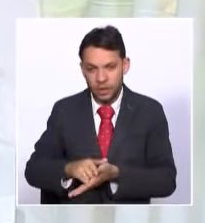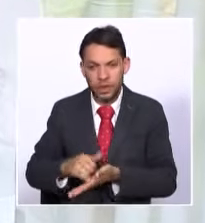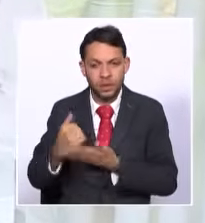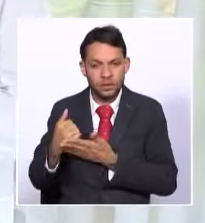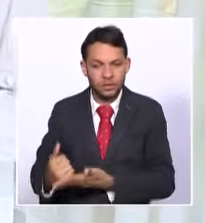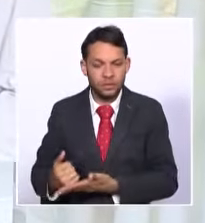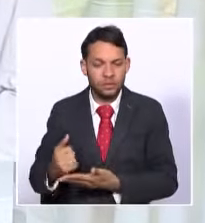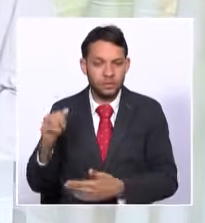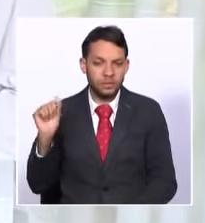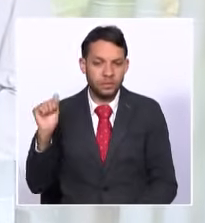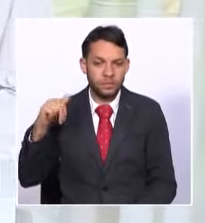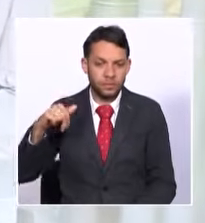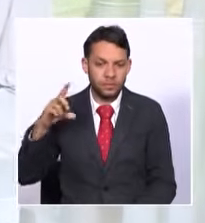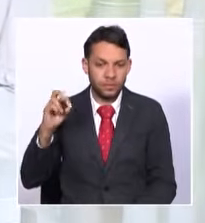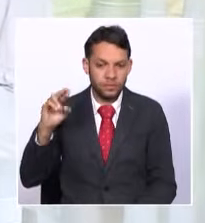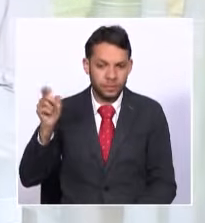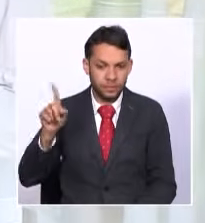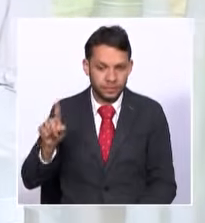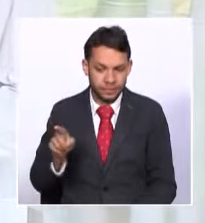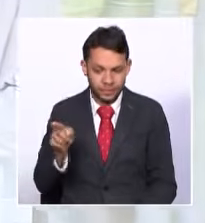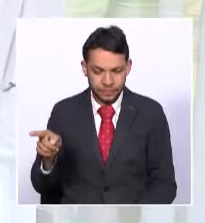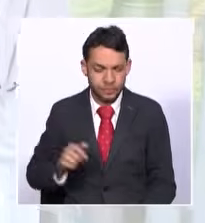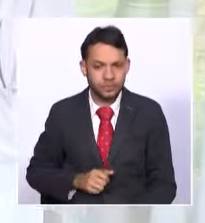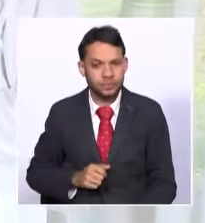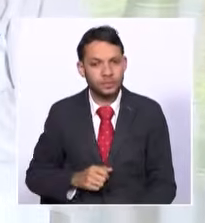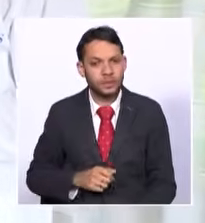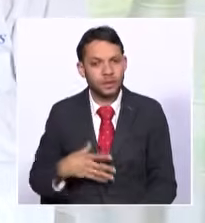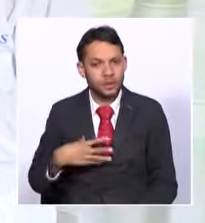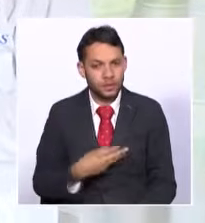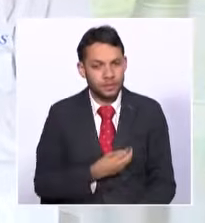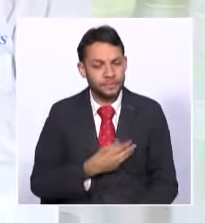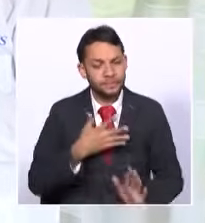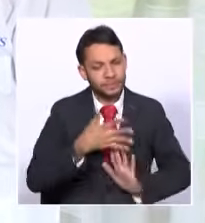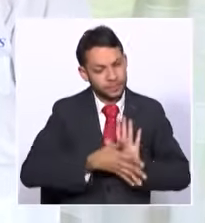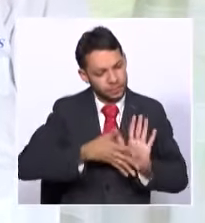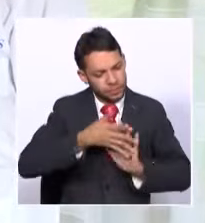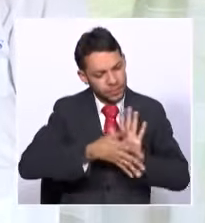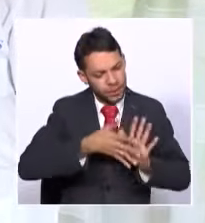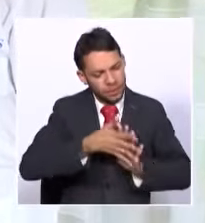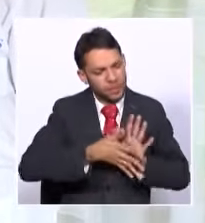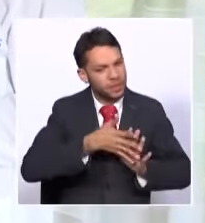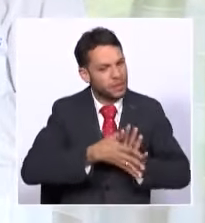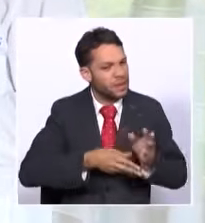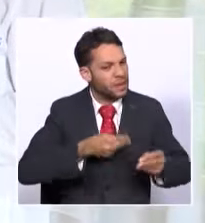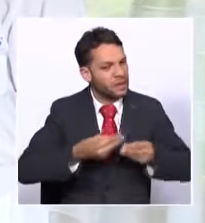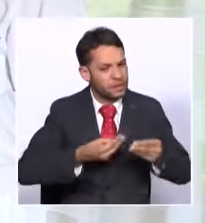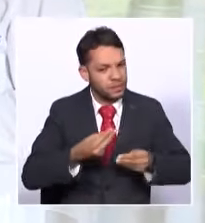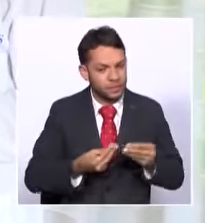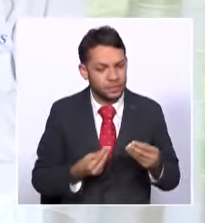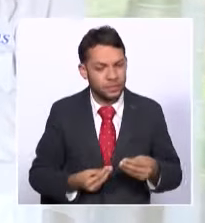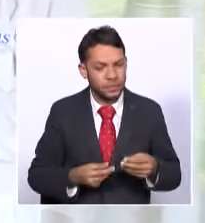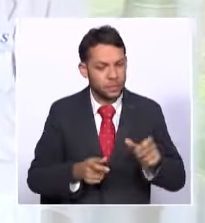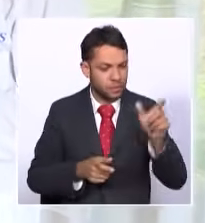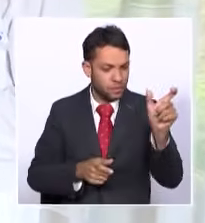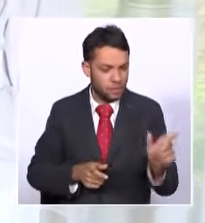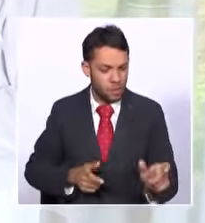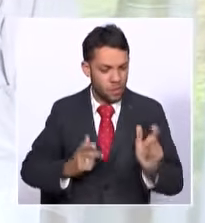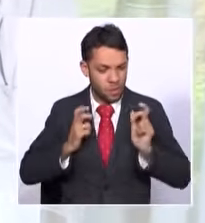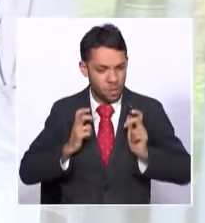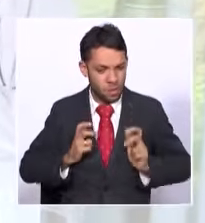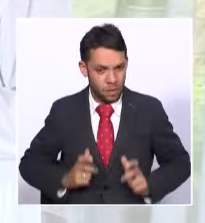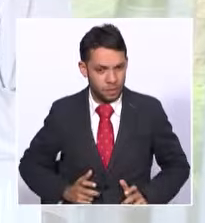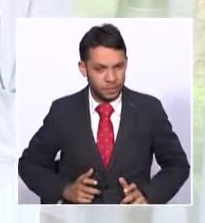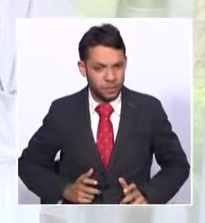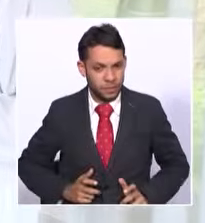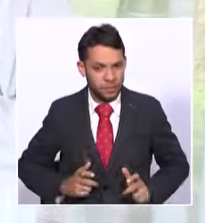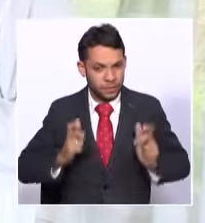Andrés. Bueno, la quiropraxia y la osteopatía se basan básicamente en la estructura del cuerpo. Una